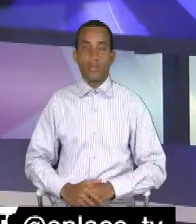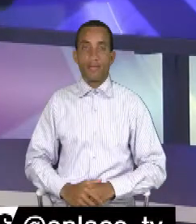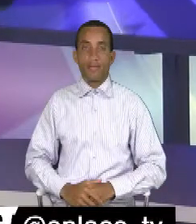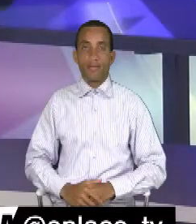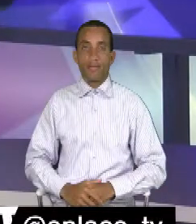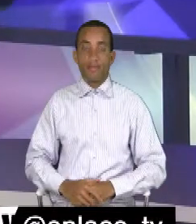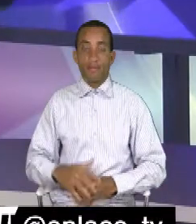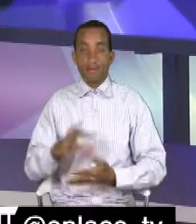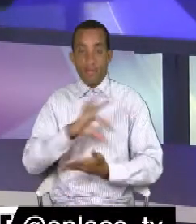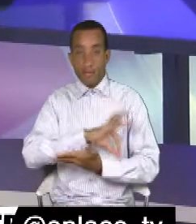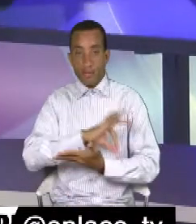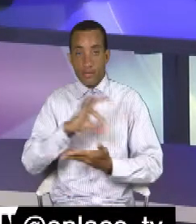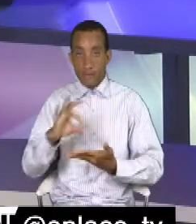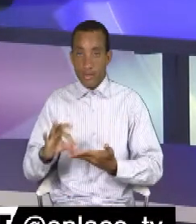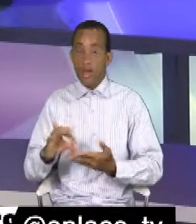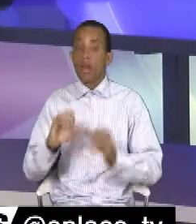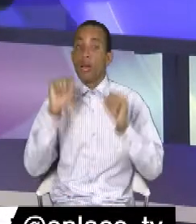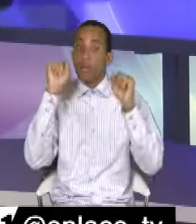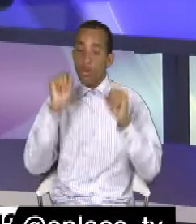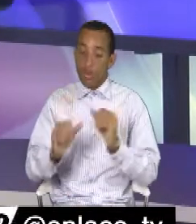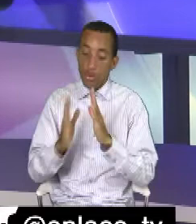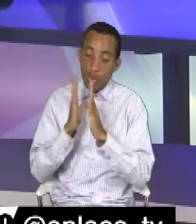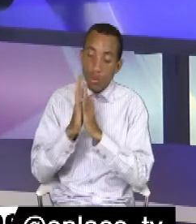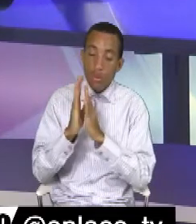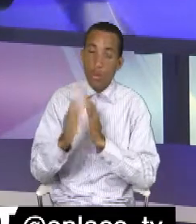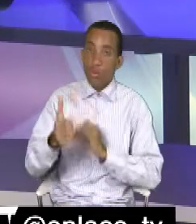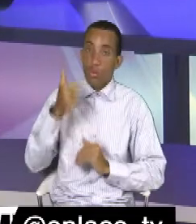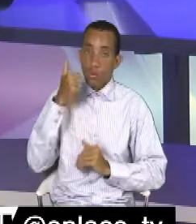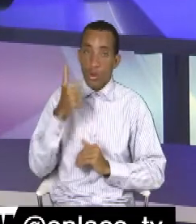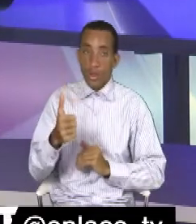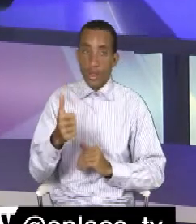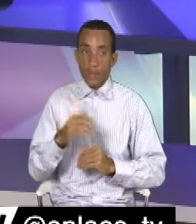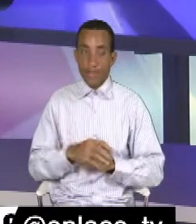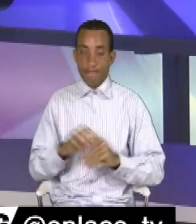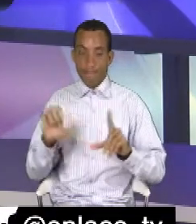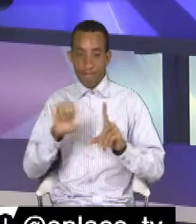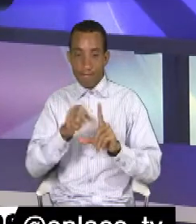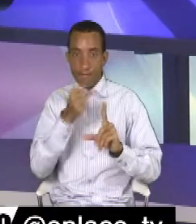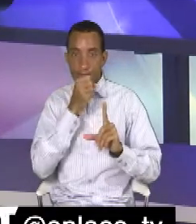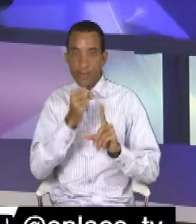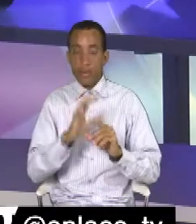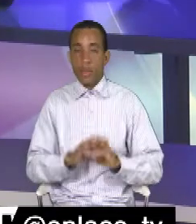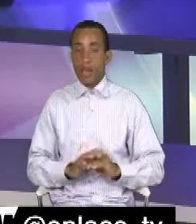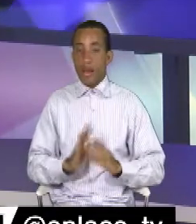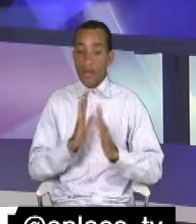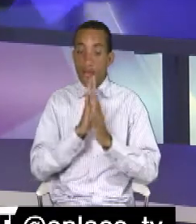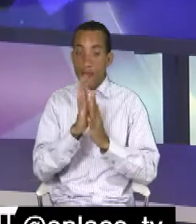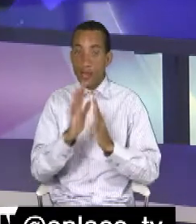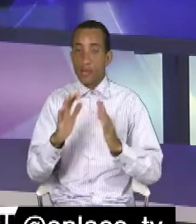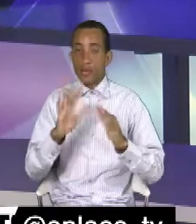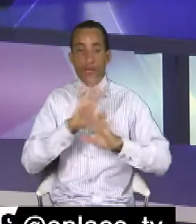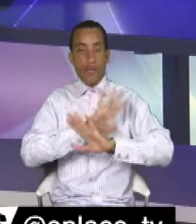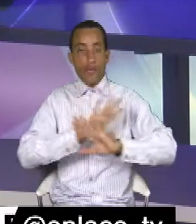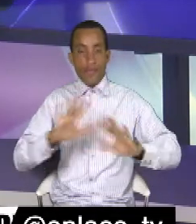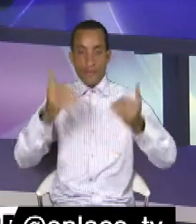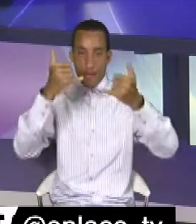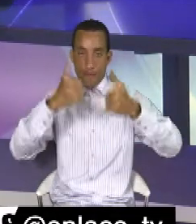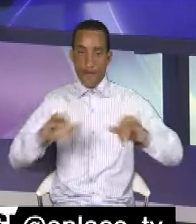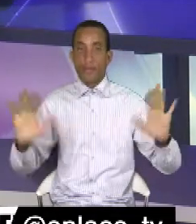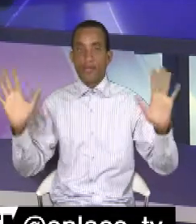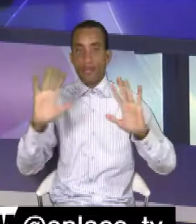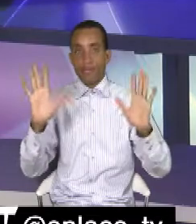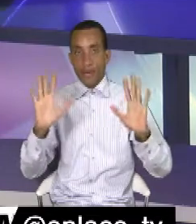Impala hace posible las buenas noticias en Enlace Noticias. Y con esta excelente información nos despedimos de la presente emisión de Enlace